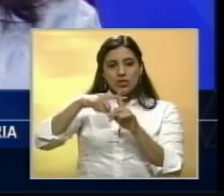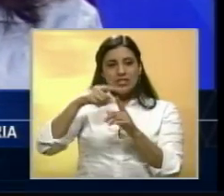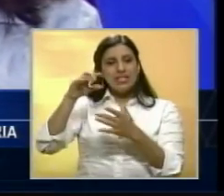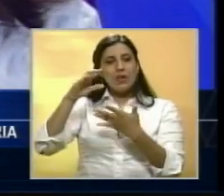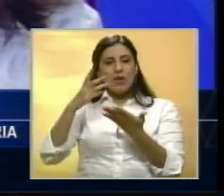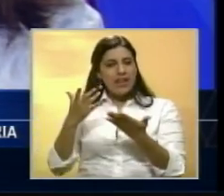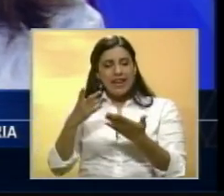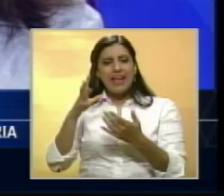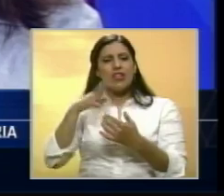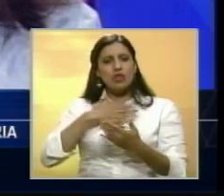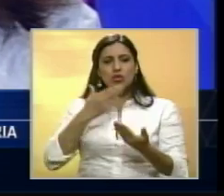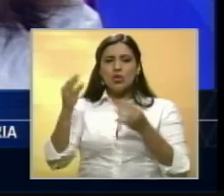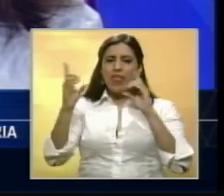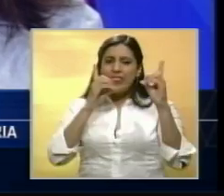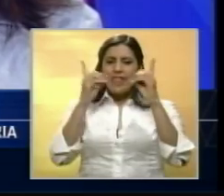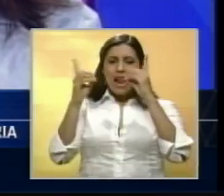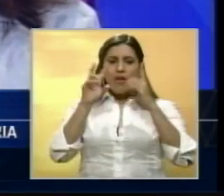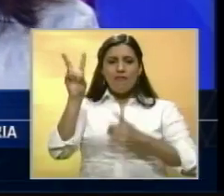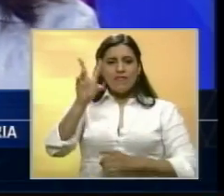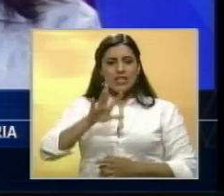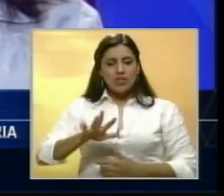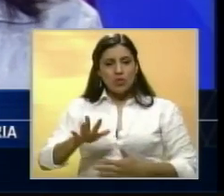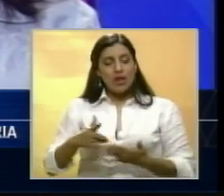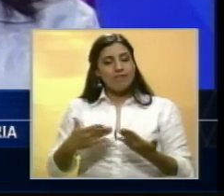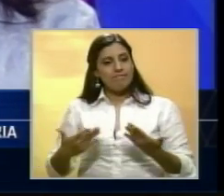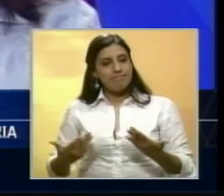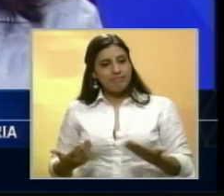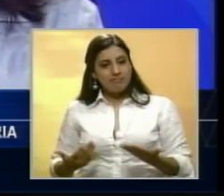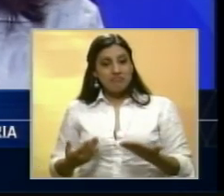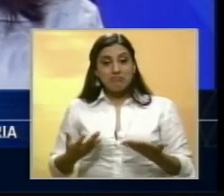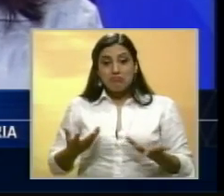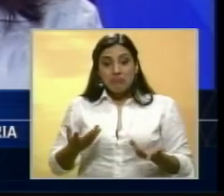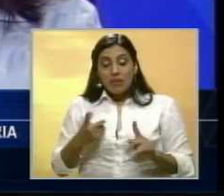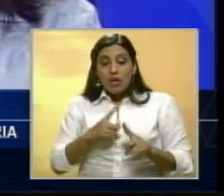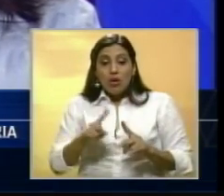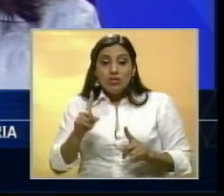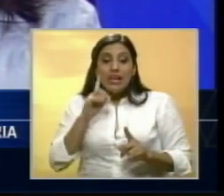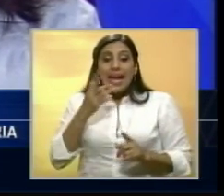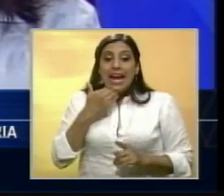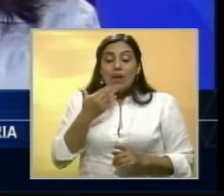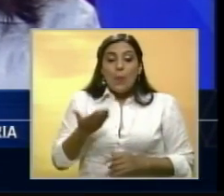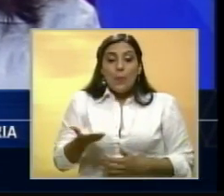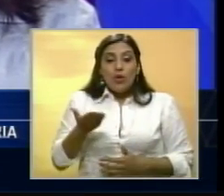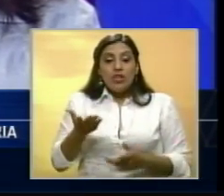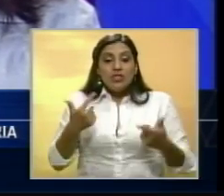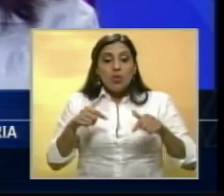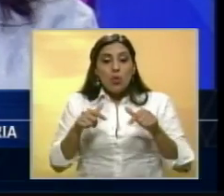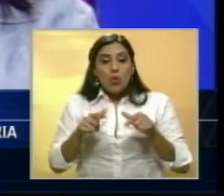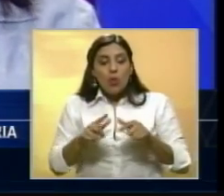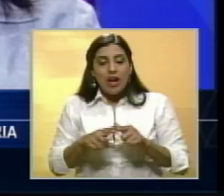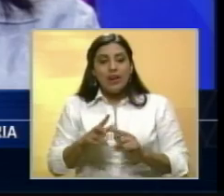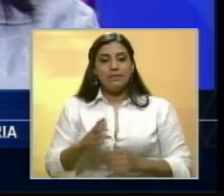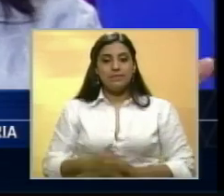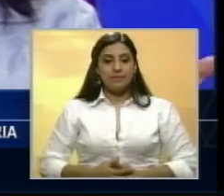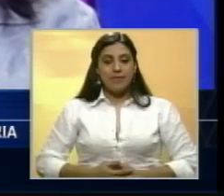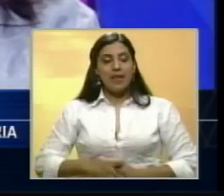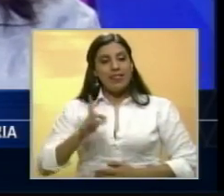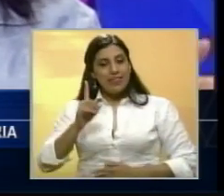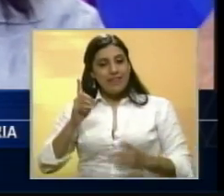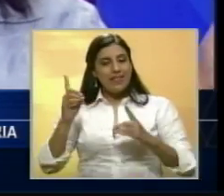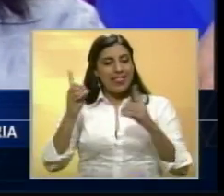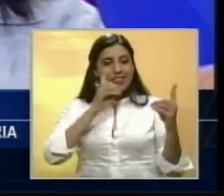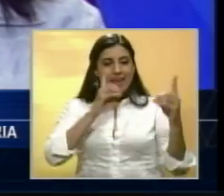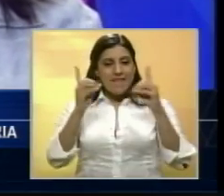región, que es sobre el diálogo en Venezuela. Por lo tanto, la importancia de esa sesión se